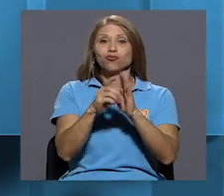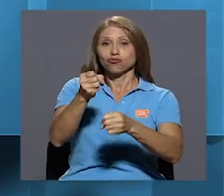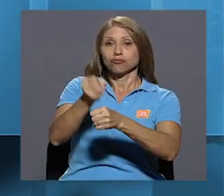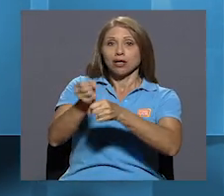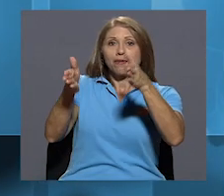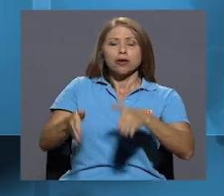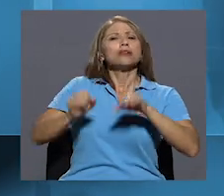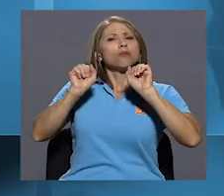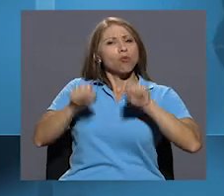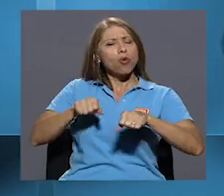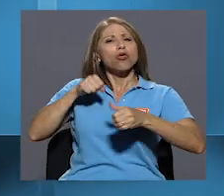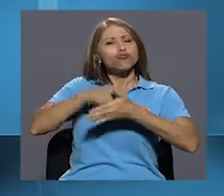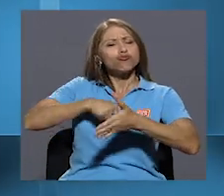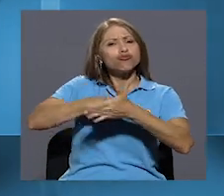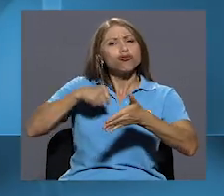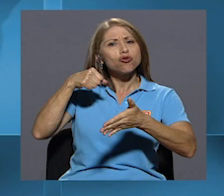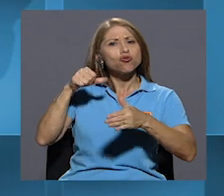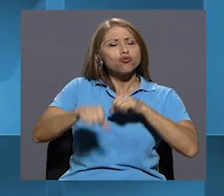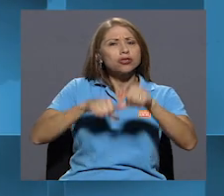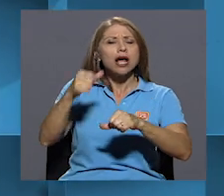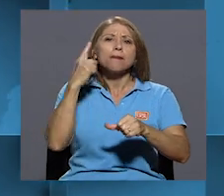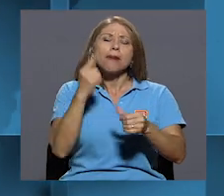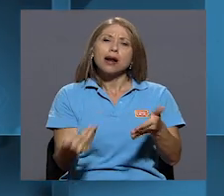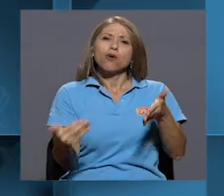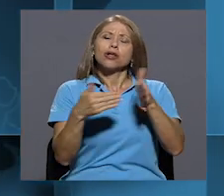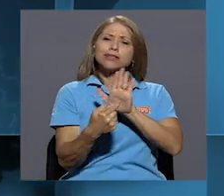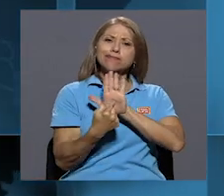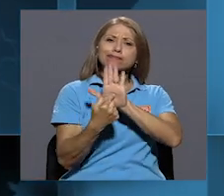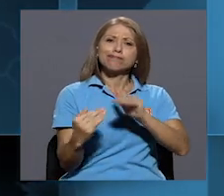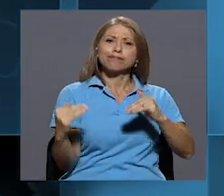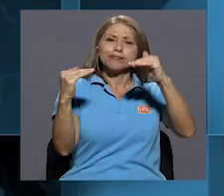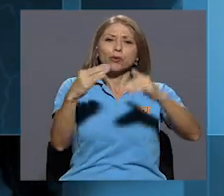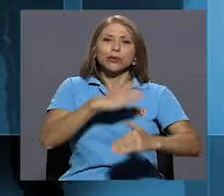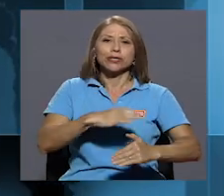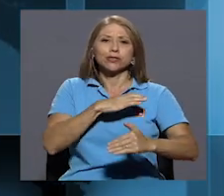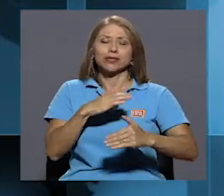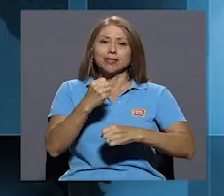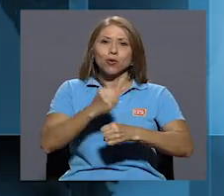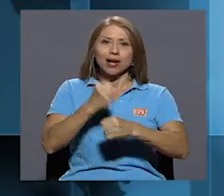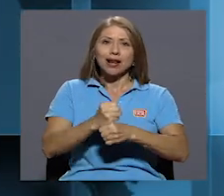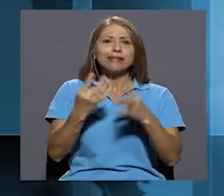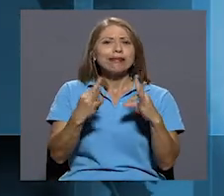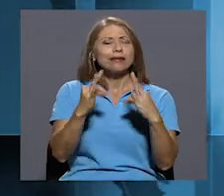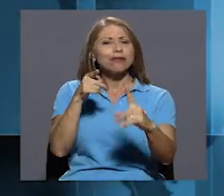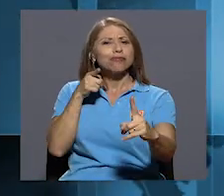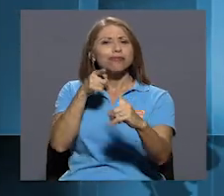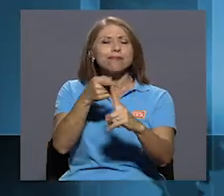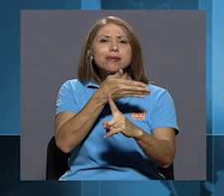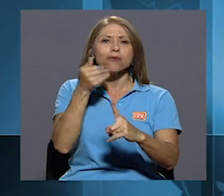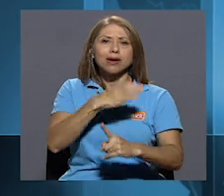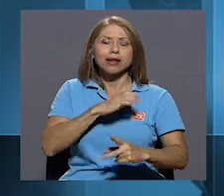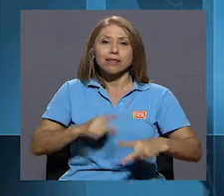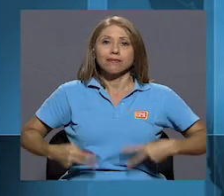podido luchar por reivindicar sus condiciones laborales y procurarse una mejor calidad de vida. Sin embargo,